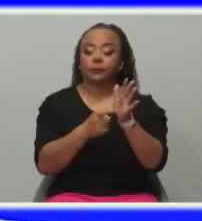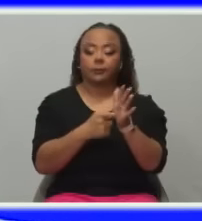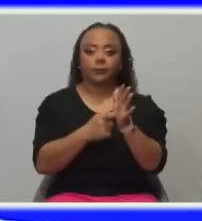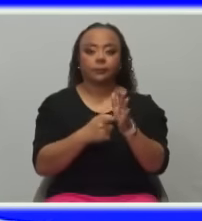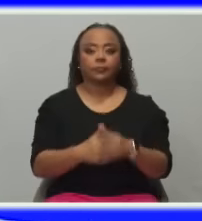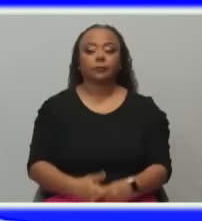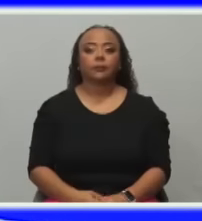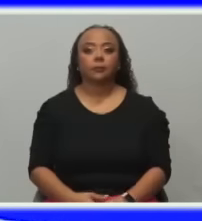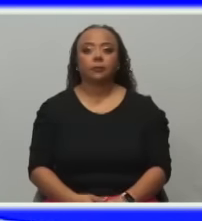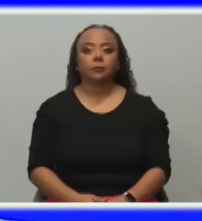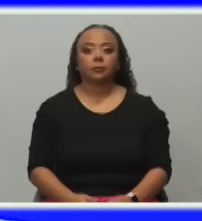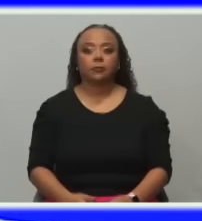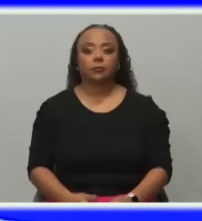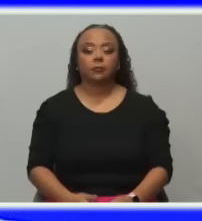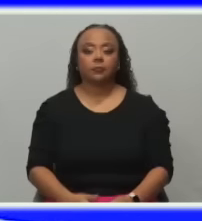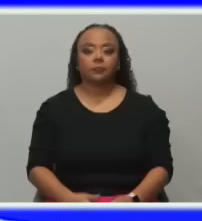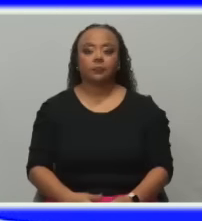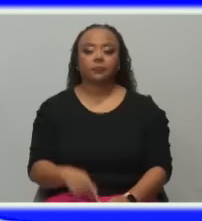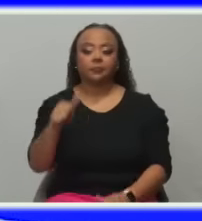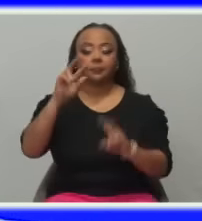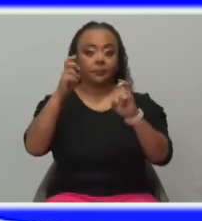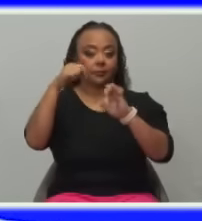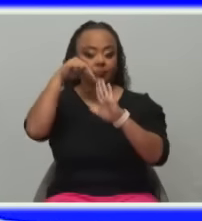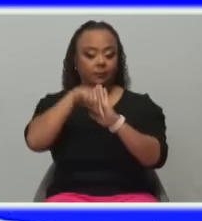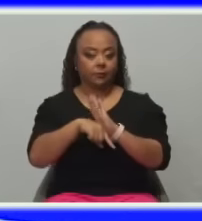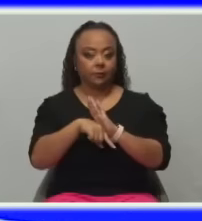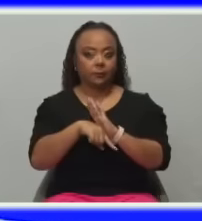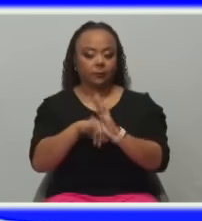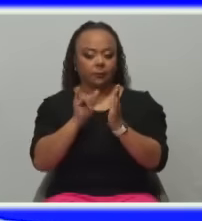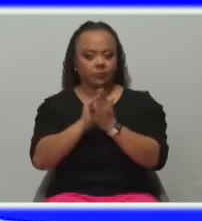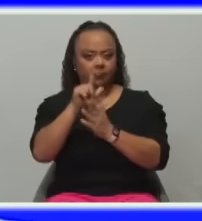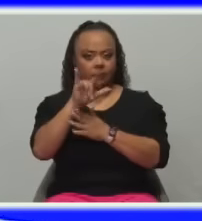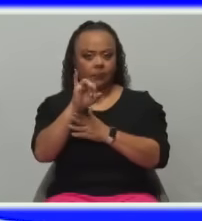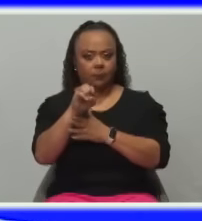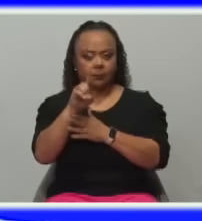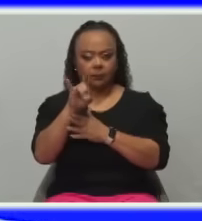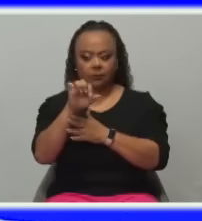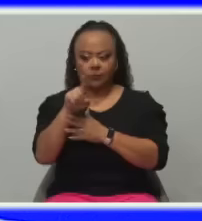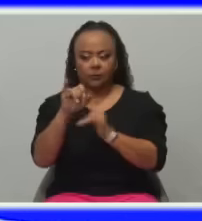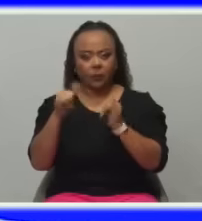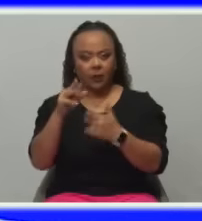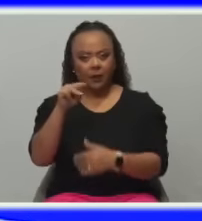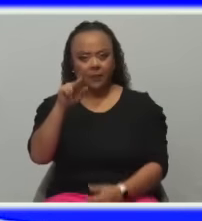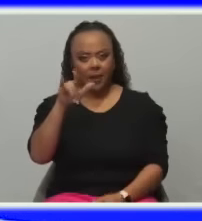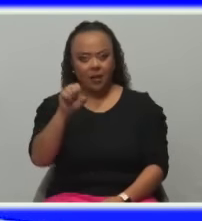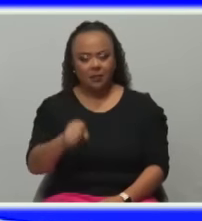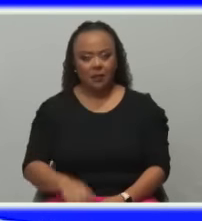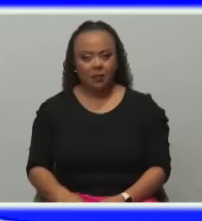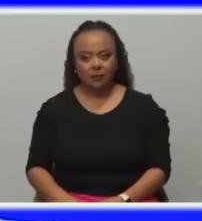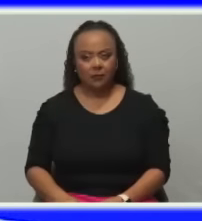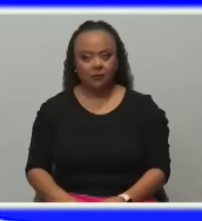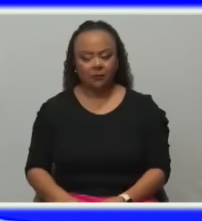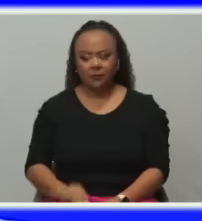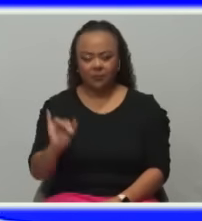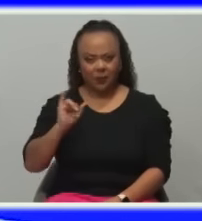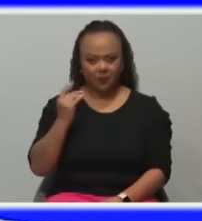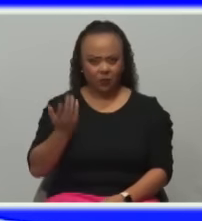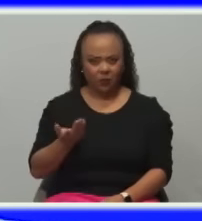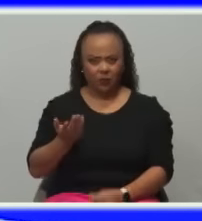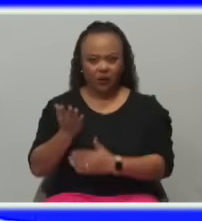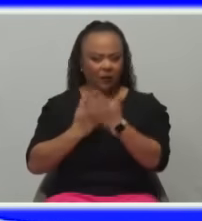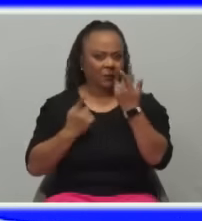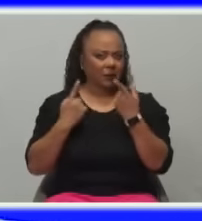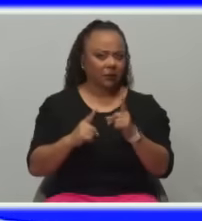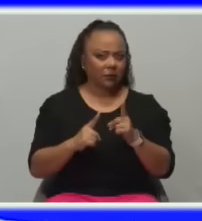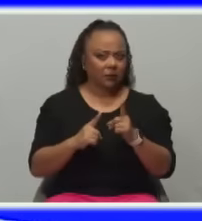Total que nos lleva a otro tema de fondo y usted dice este Luis días jugaba en la mls o sea era el mismo fue que algo pasó